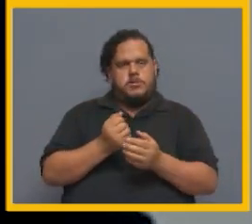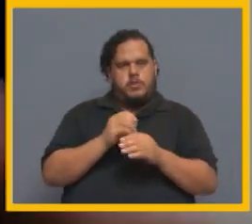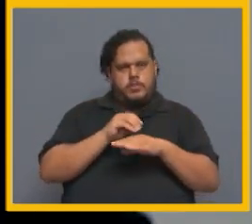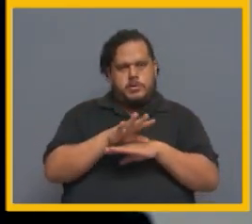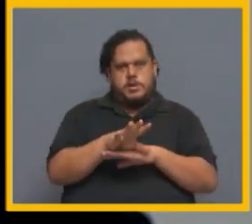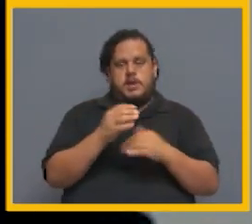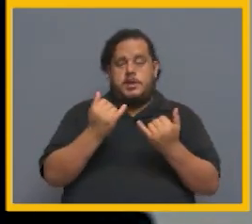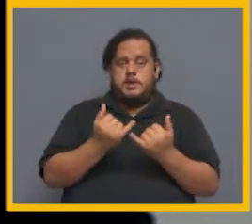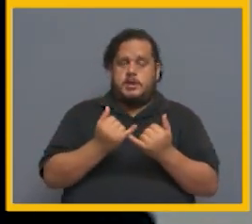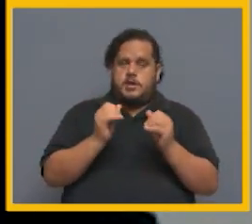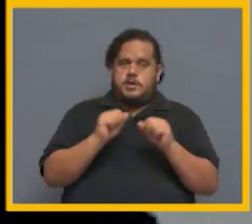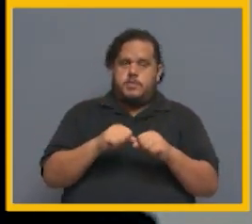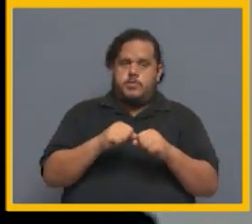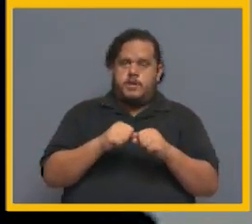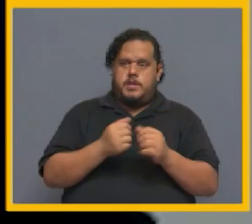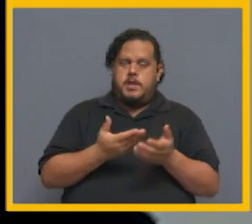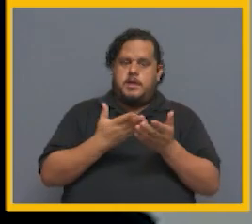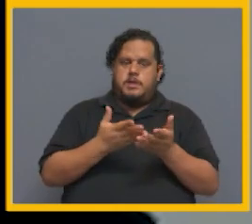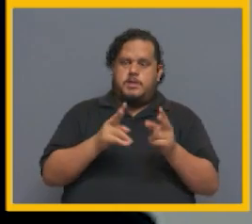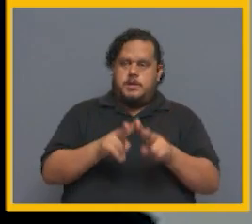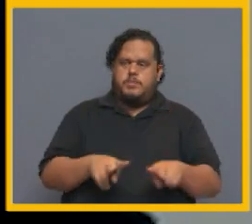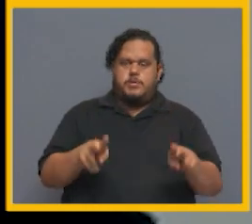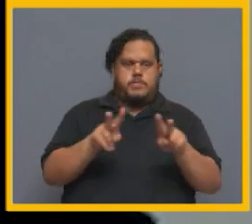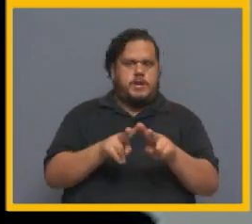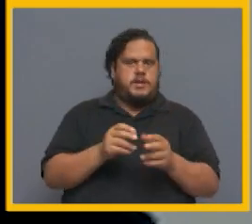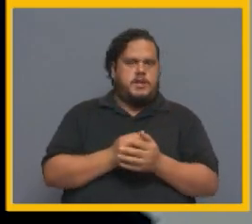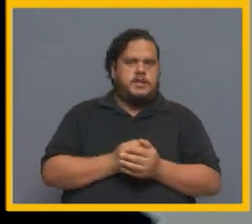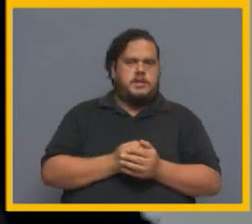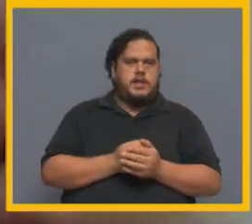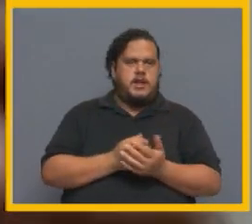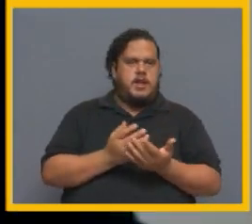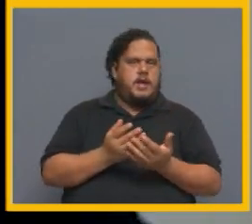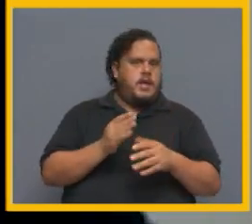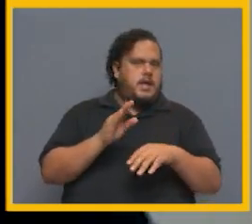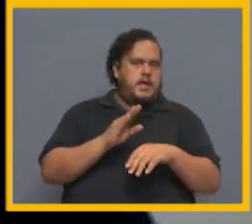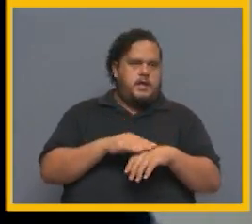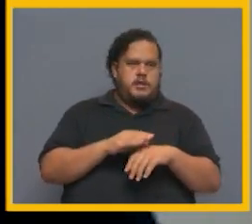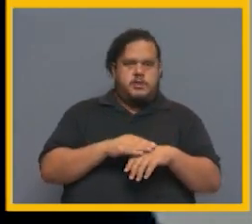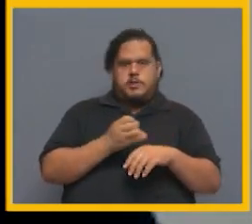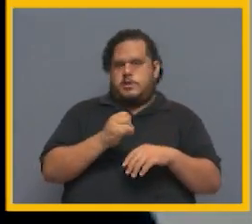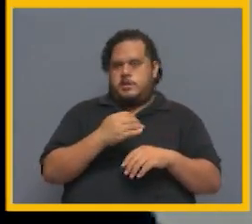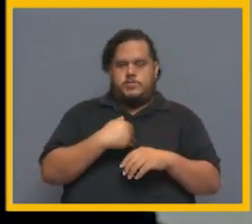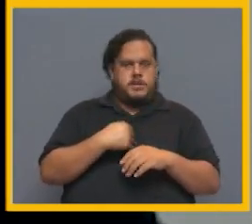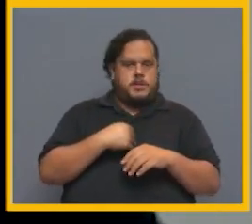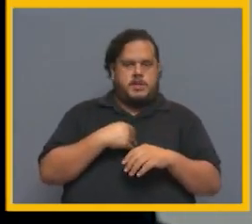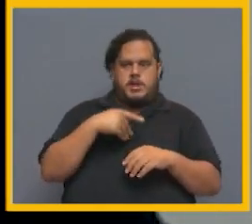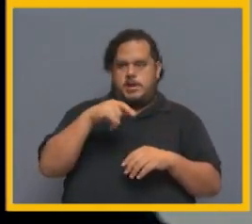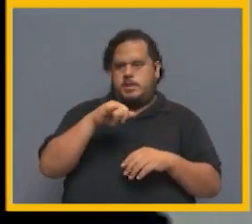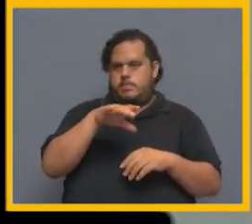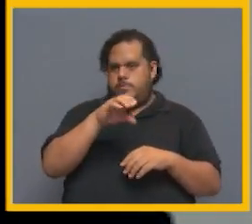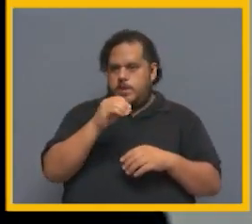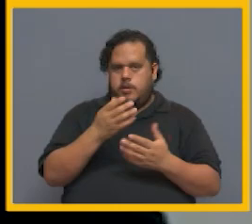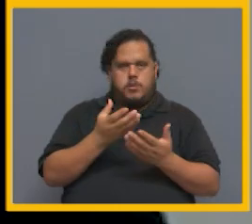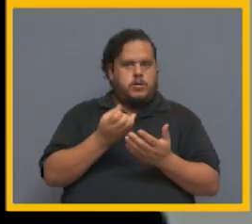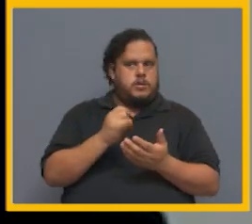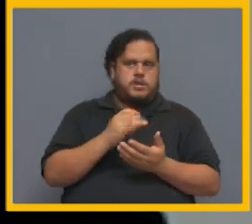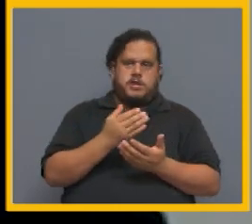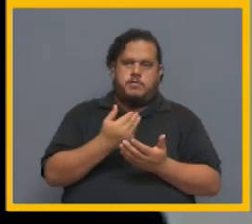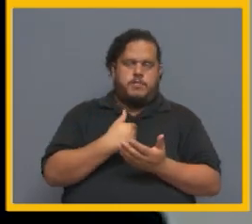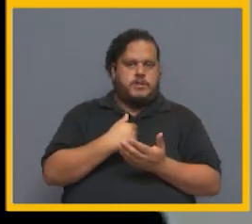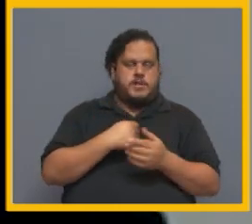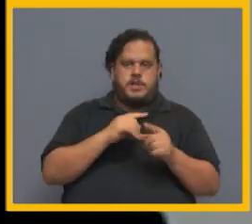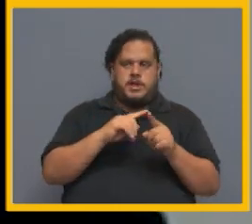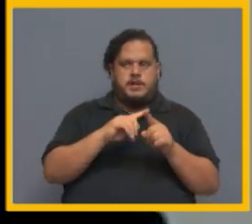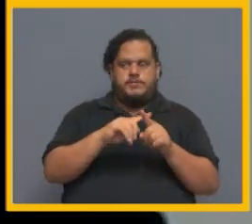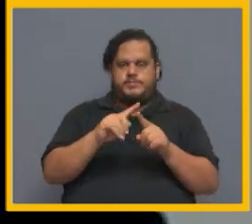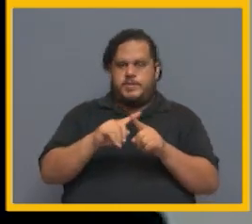ya se pueden dar por válidas en cuanto a los si vamos a tener picos, si vamos a tener